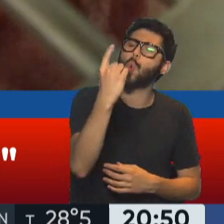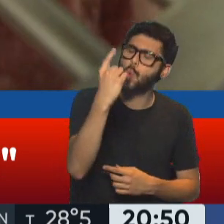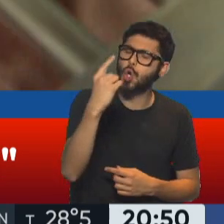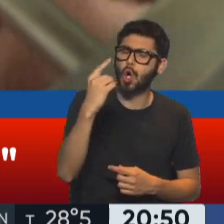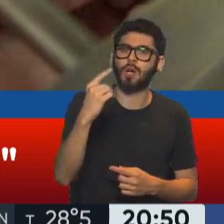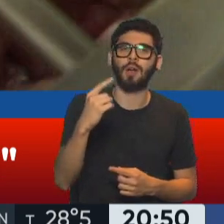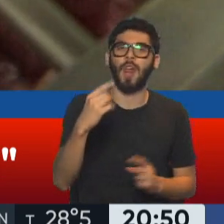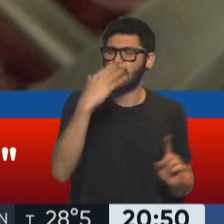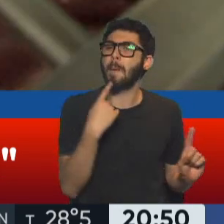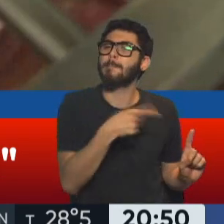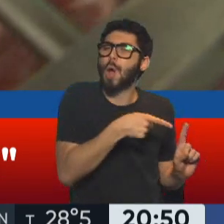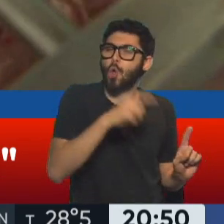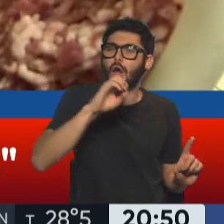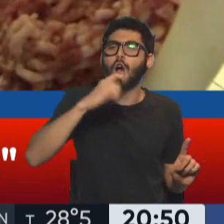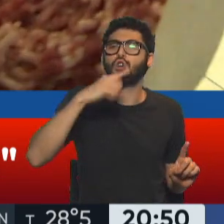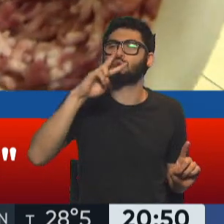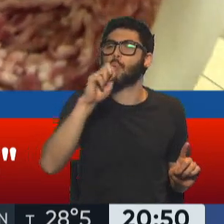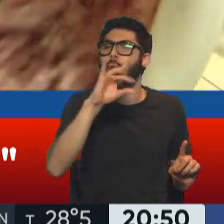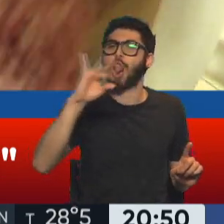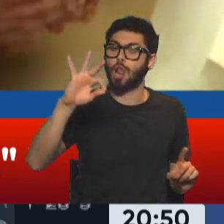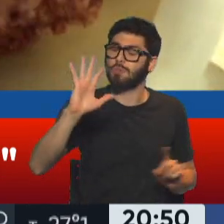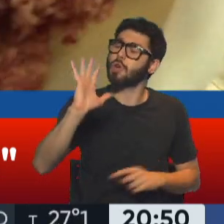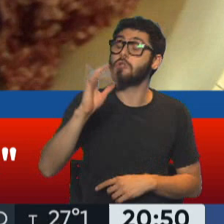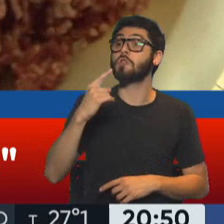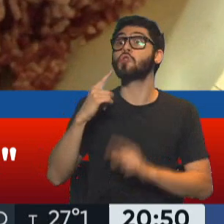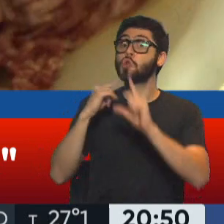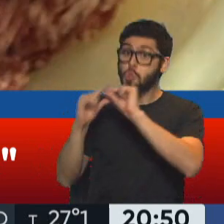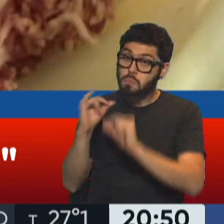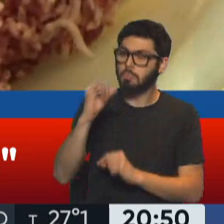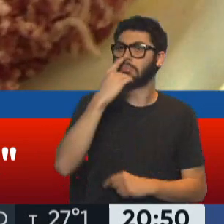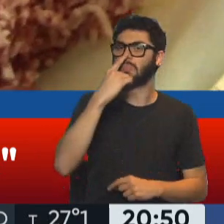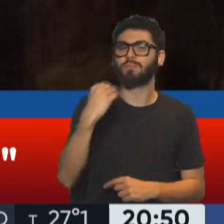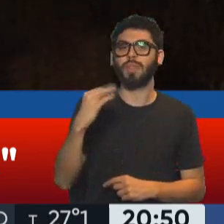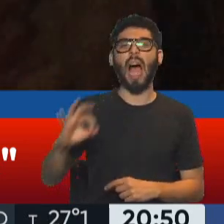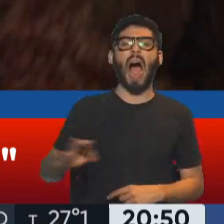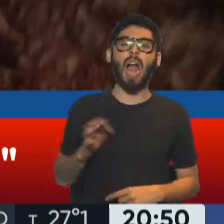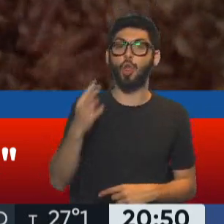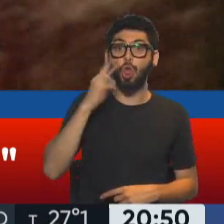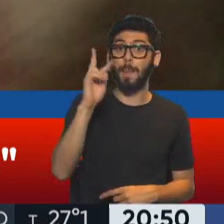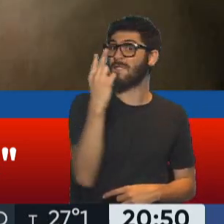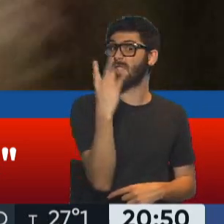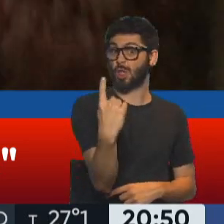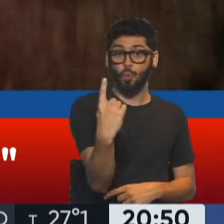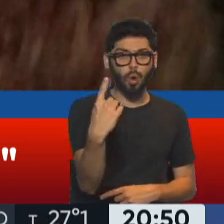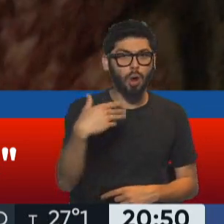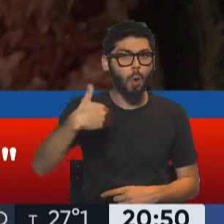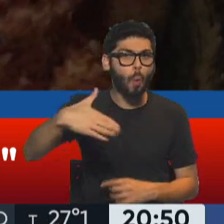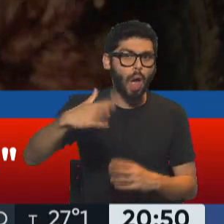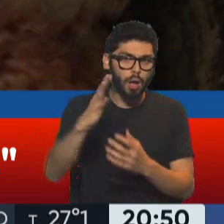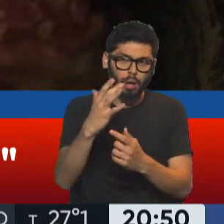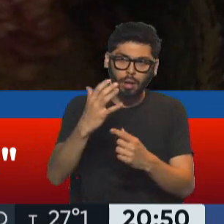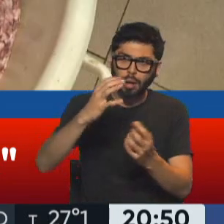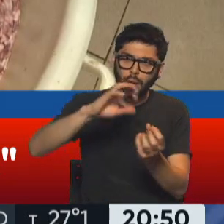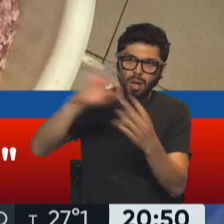dato que me parece muy importante, que es el año 2021 va a ser un año récord en cuanto